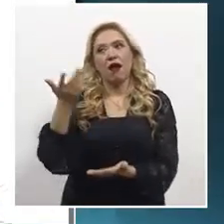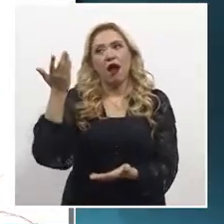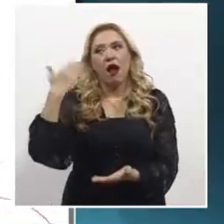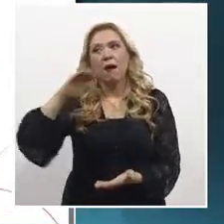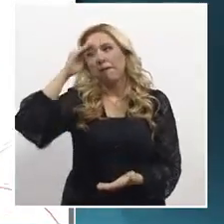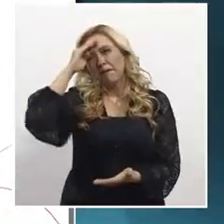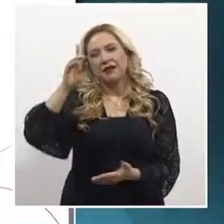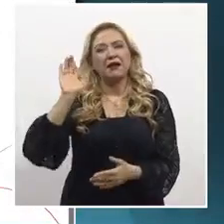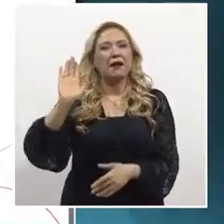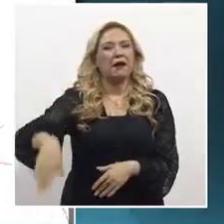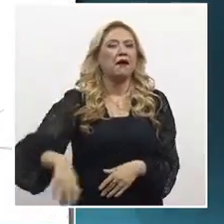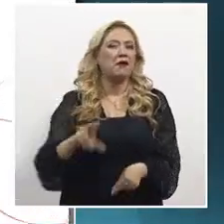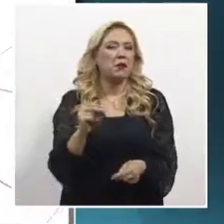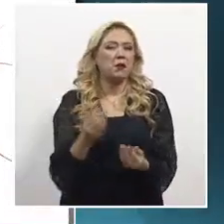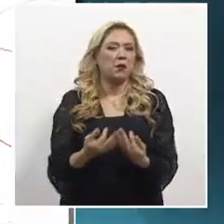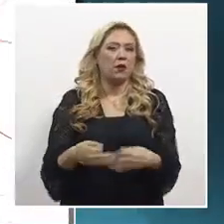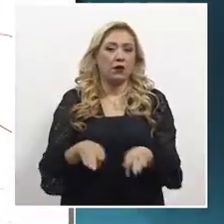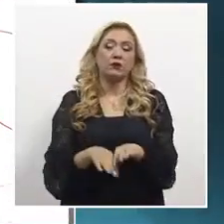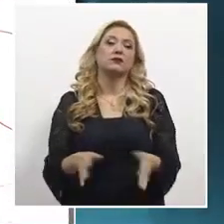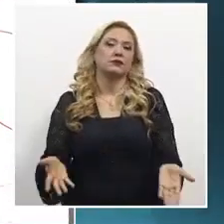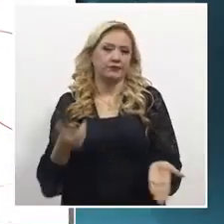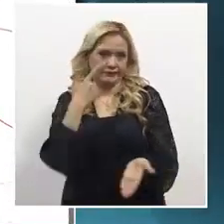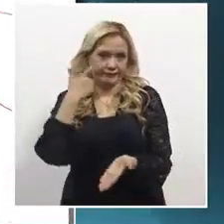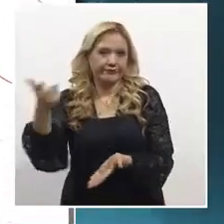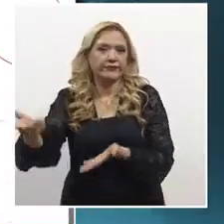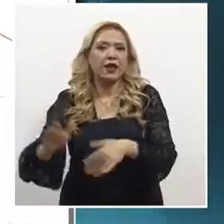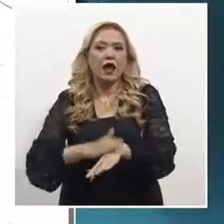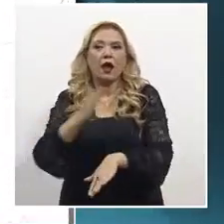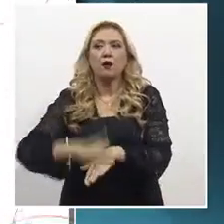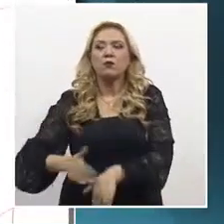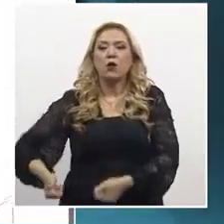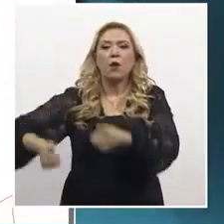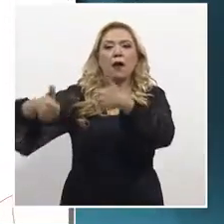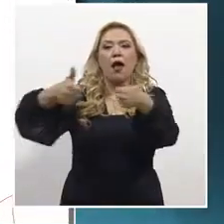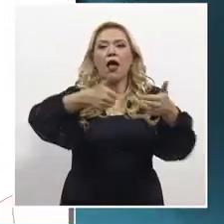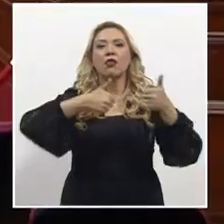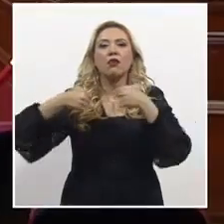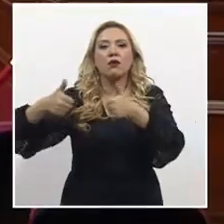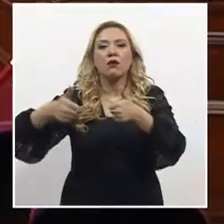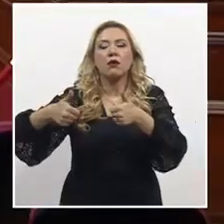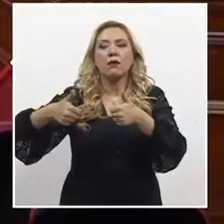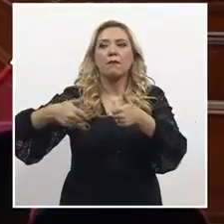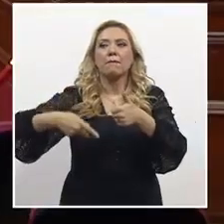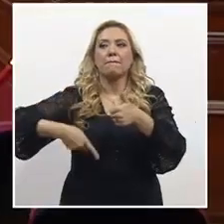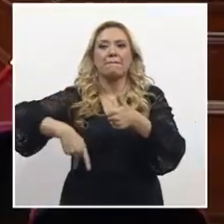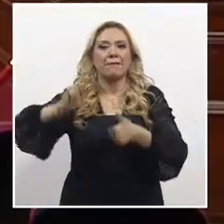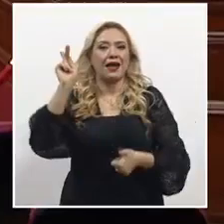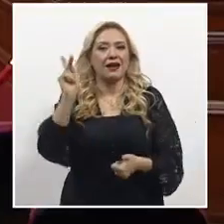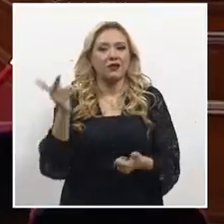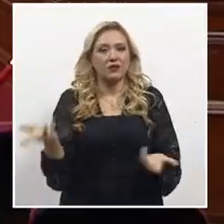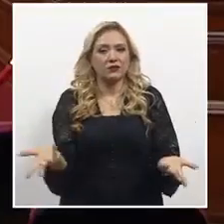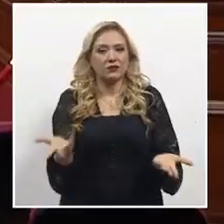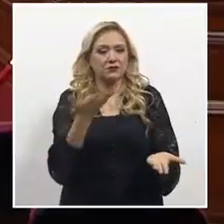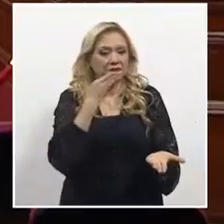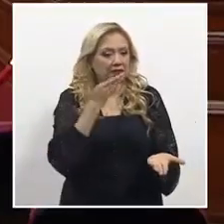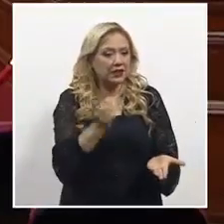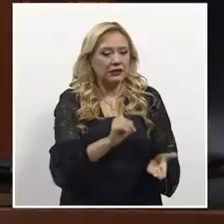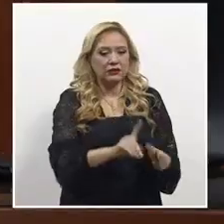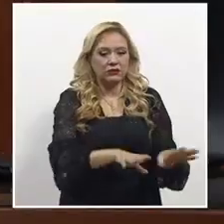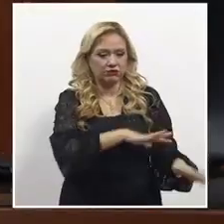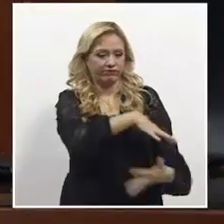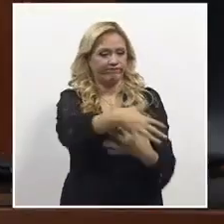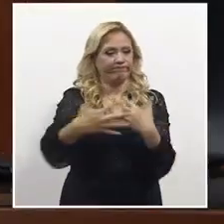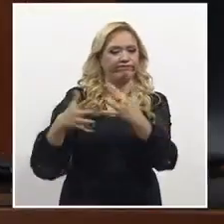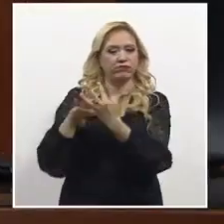secundarias, pero que subsisten a pesar de que las reformas se aprobaron en el Pleno Legislativo, pues afectaron el principio de deliberación informada